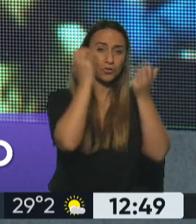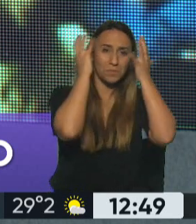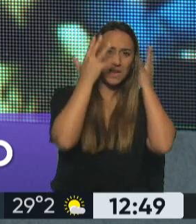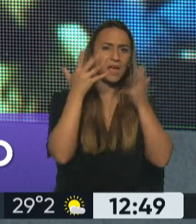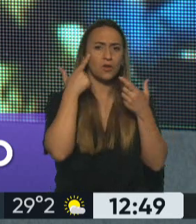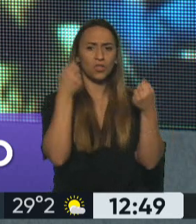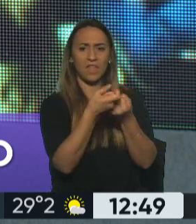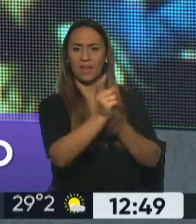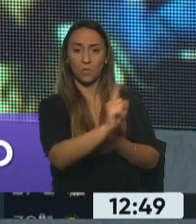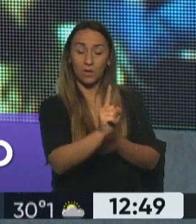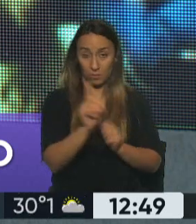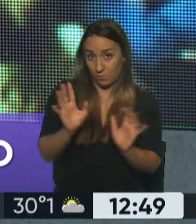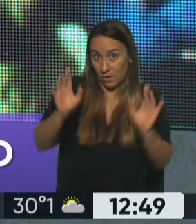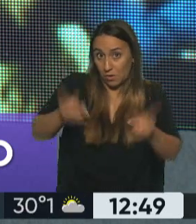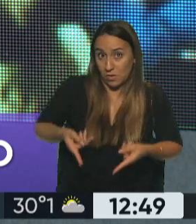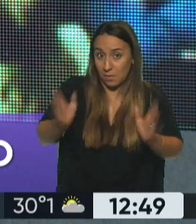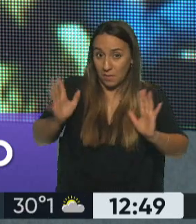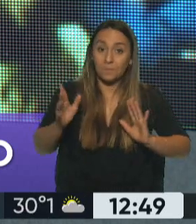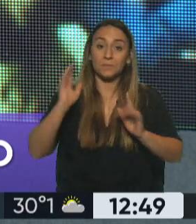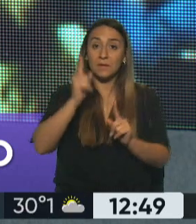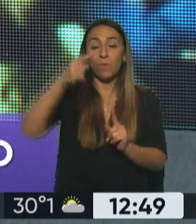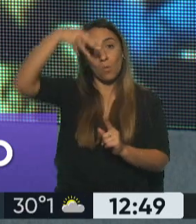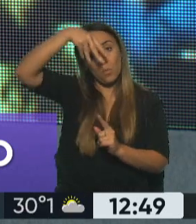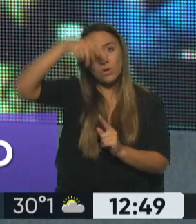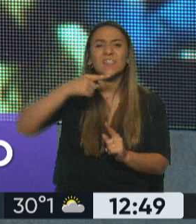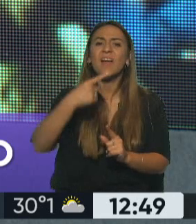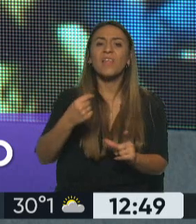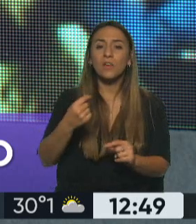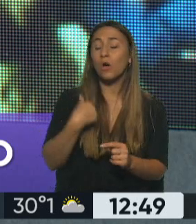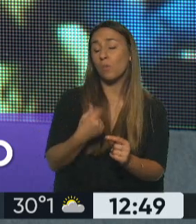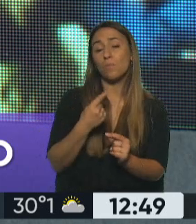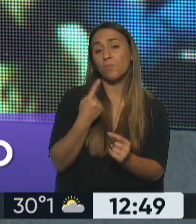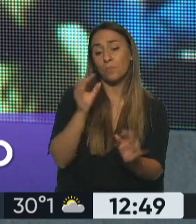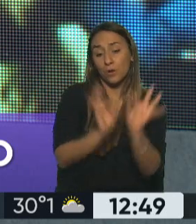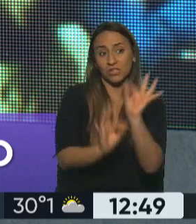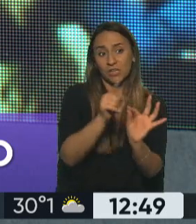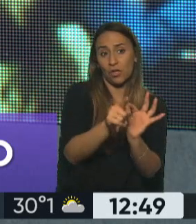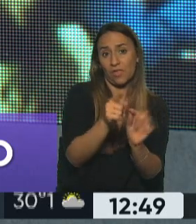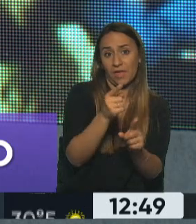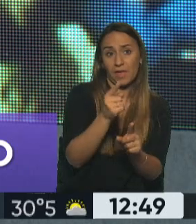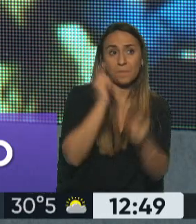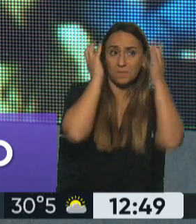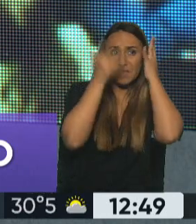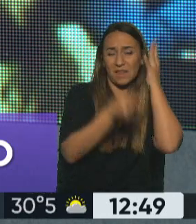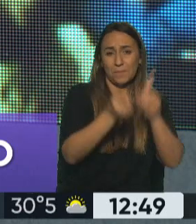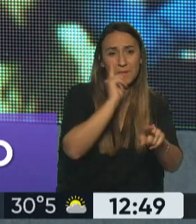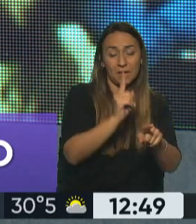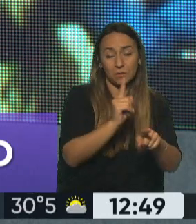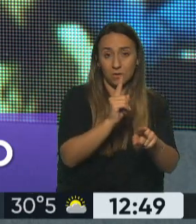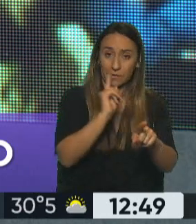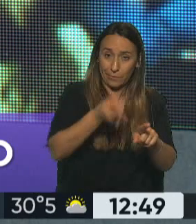Milei, pero también es cierto que Patricia Bullrich dijo que el proyecto político de Javier Milei era peligroso y sin embargo fue la primera que se